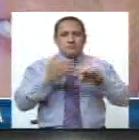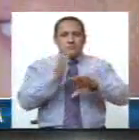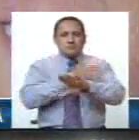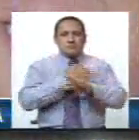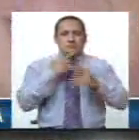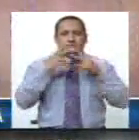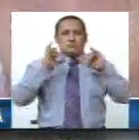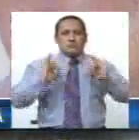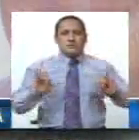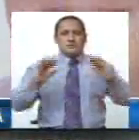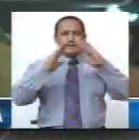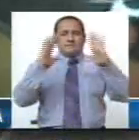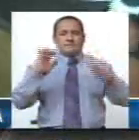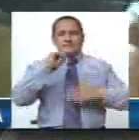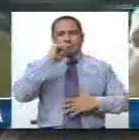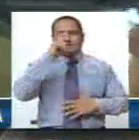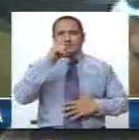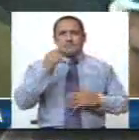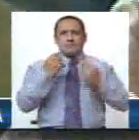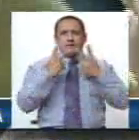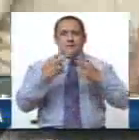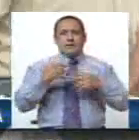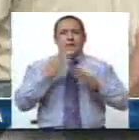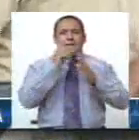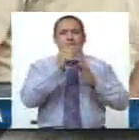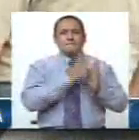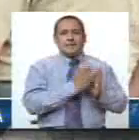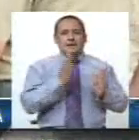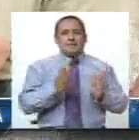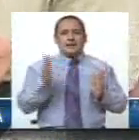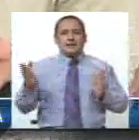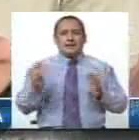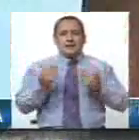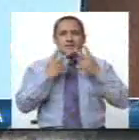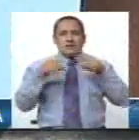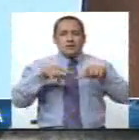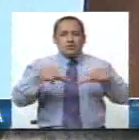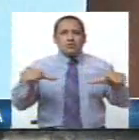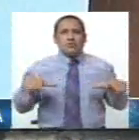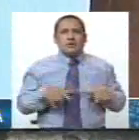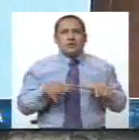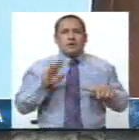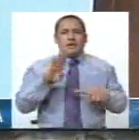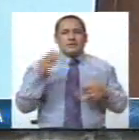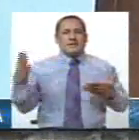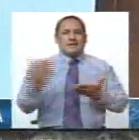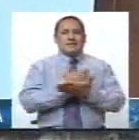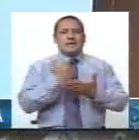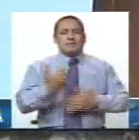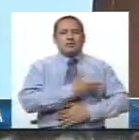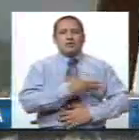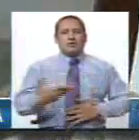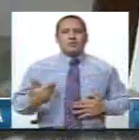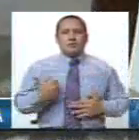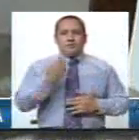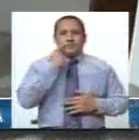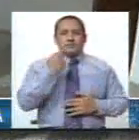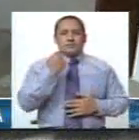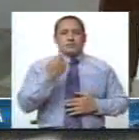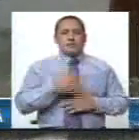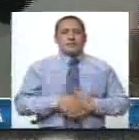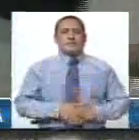la posesión de esta mansión ubicada en la primera cuadra de la calle José León Barandarián, incautada por el Estado a José Enrique